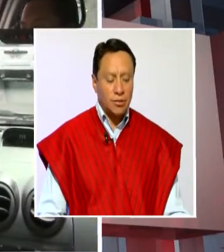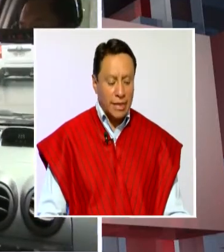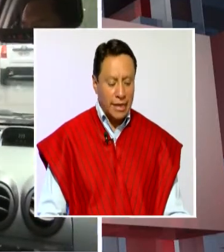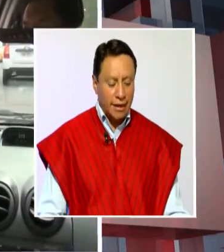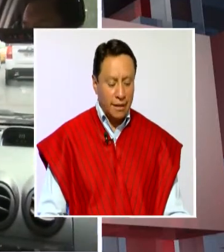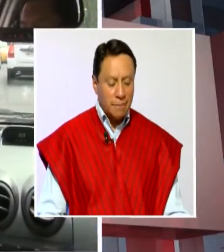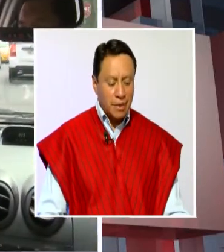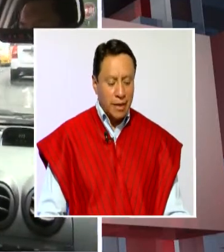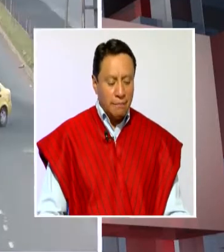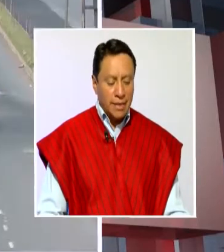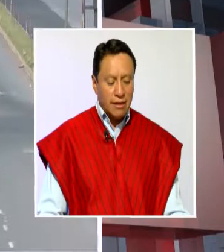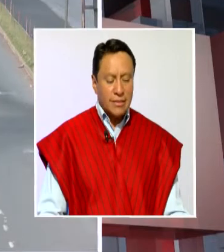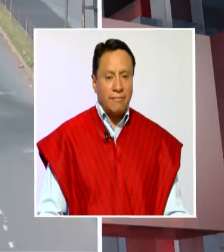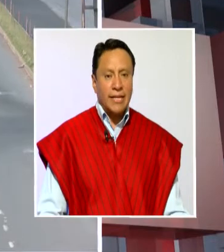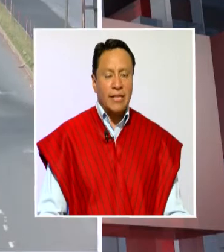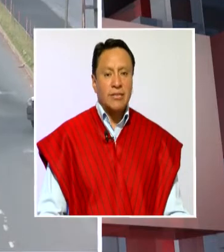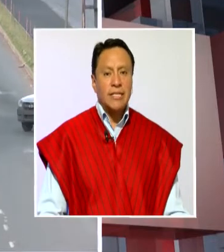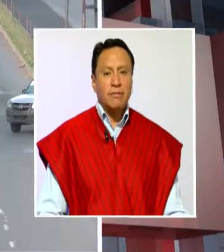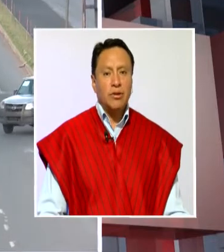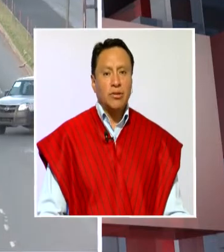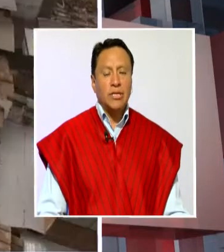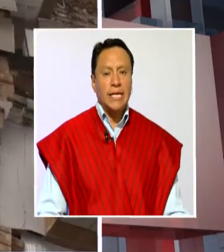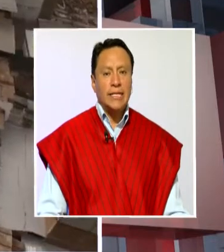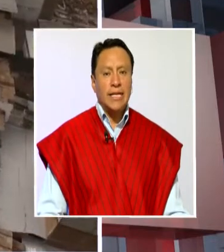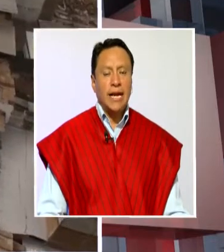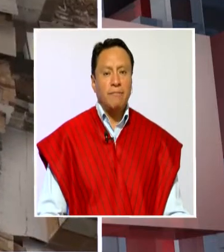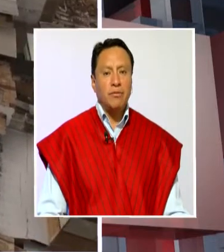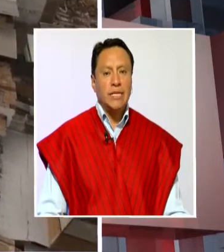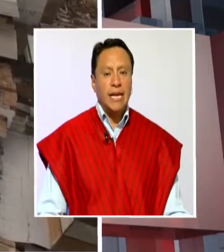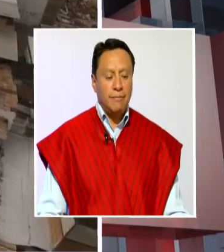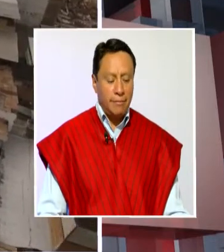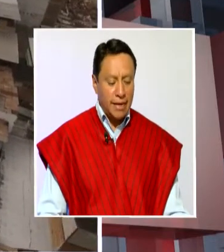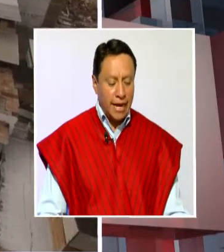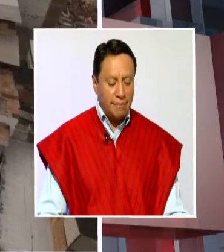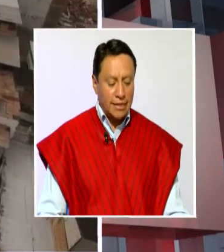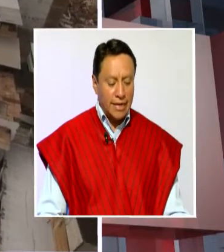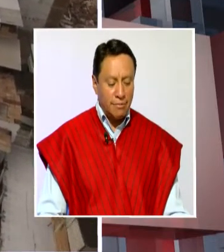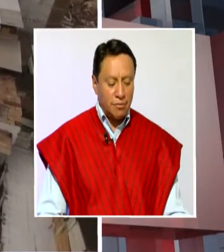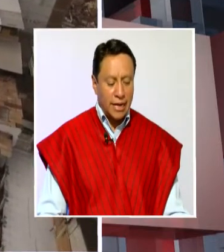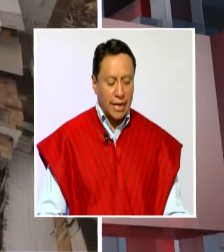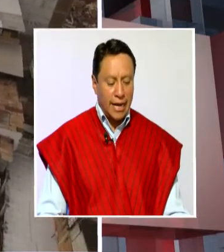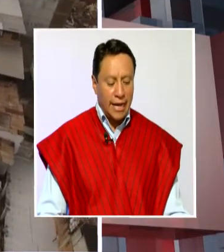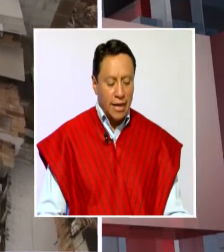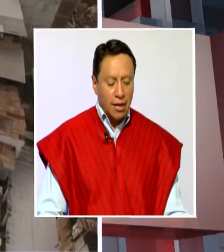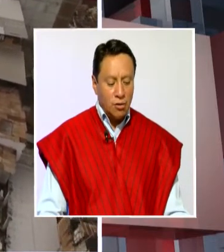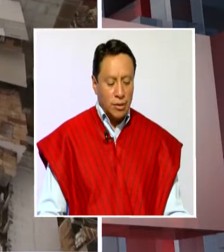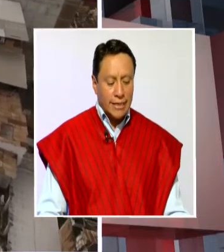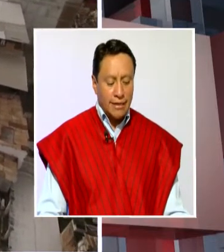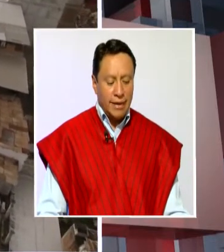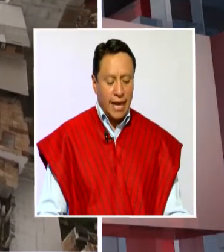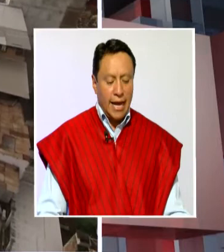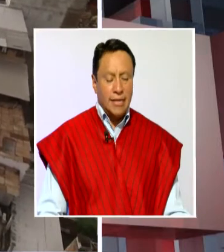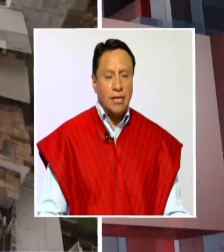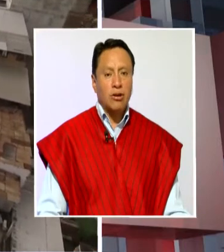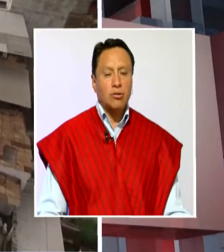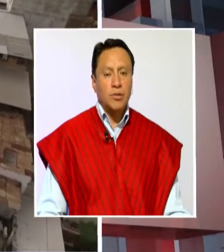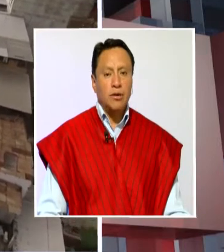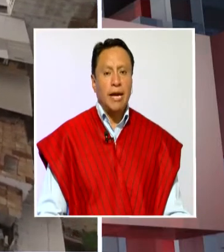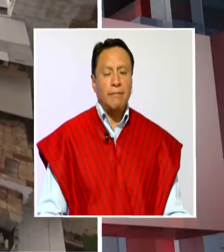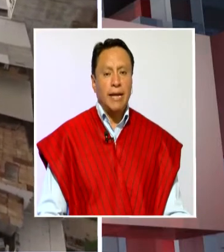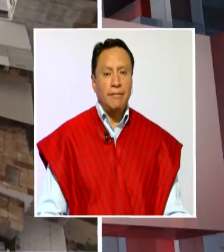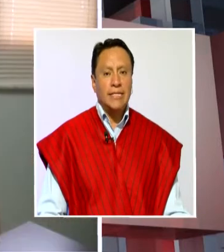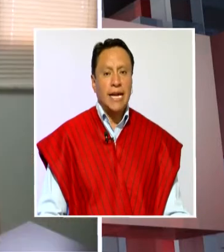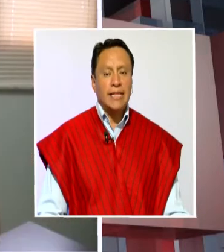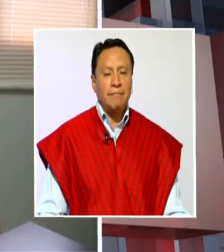Kayar. Pedidos afectados terremoto, China Yati, Caipunya, Ima, Mi, Caiman, Chayamurca, Cai, Junta Cívica